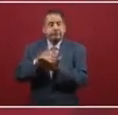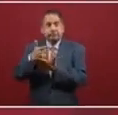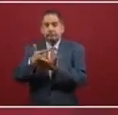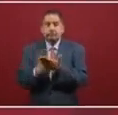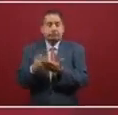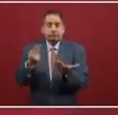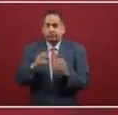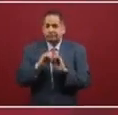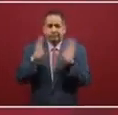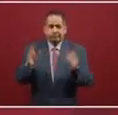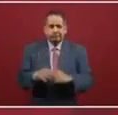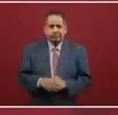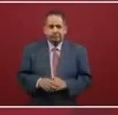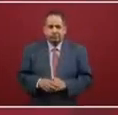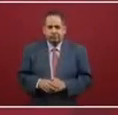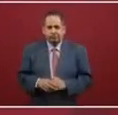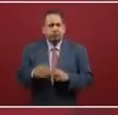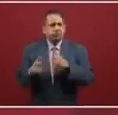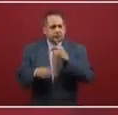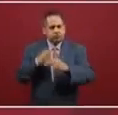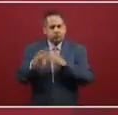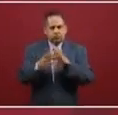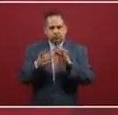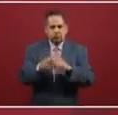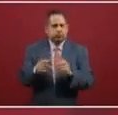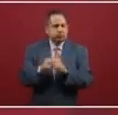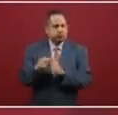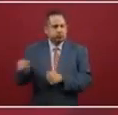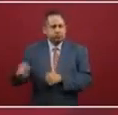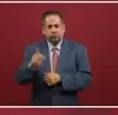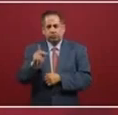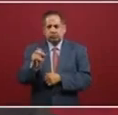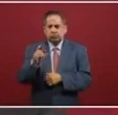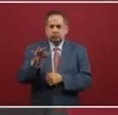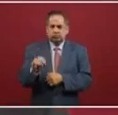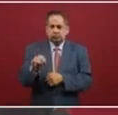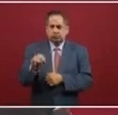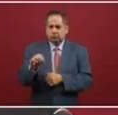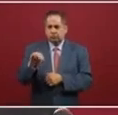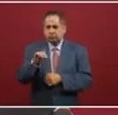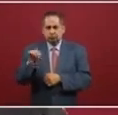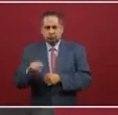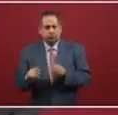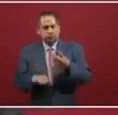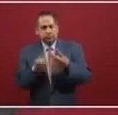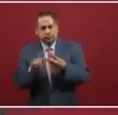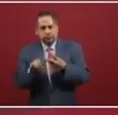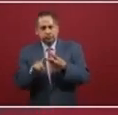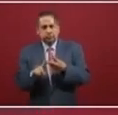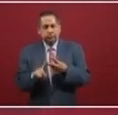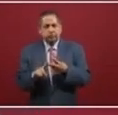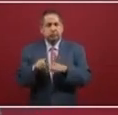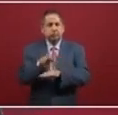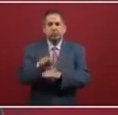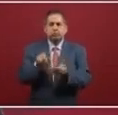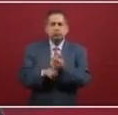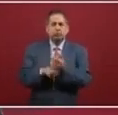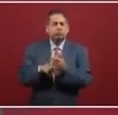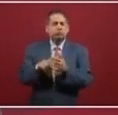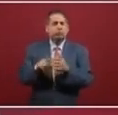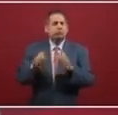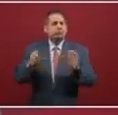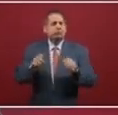la filosofía, pero voy a platicar con él más a fondo. Tu segunda pregunta era respecto al Comando Sur. Sí. A ver,